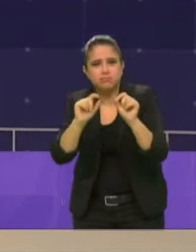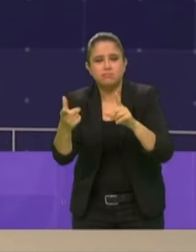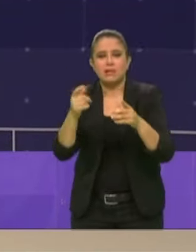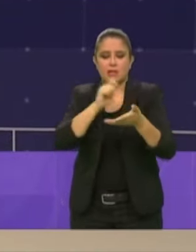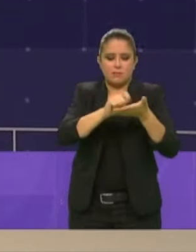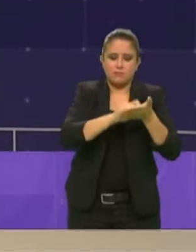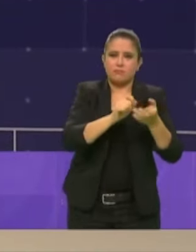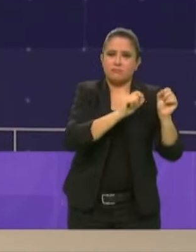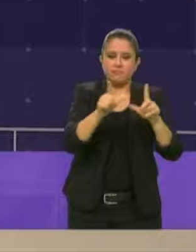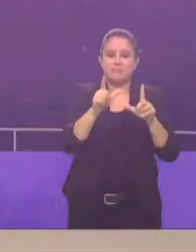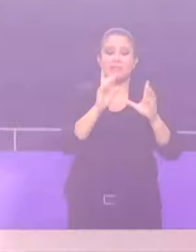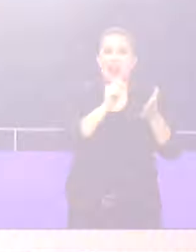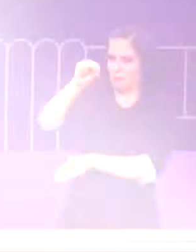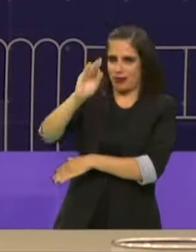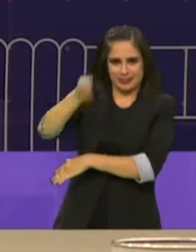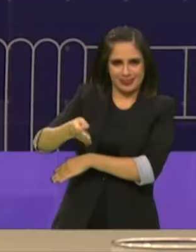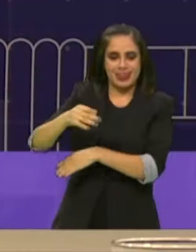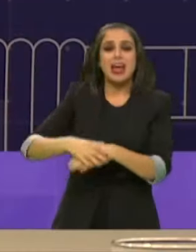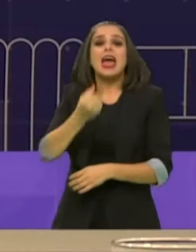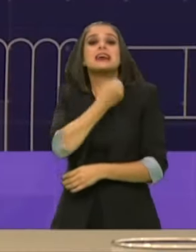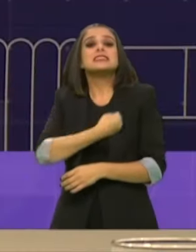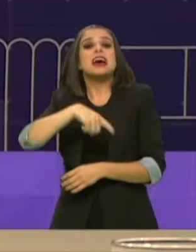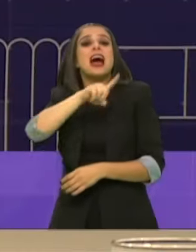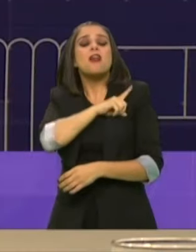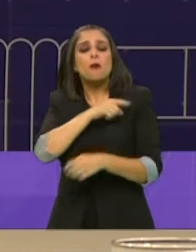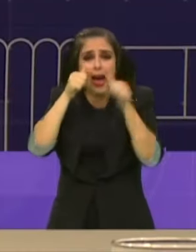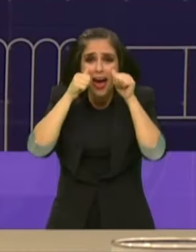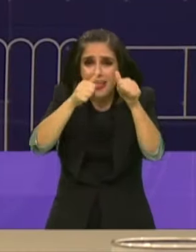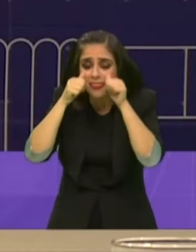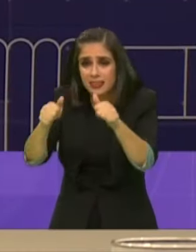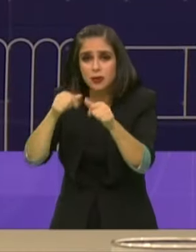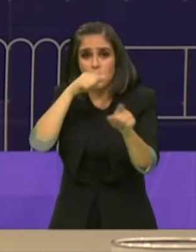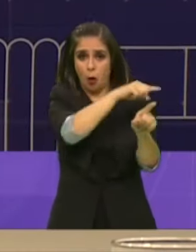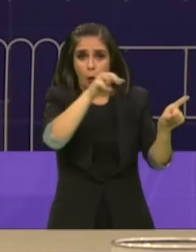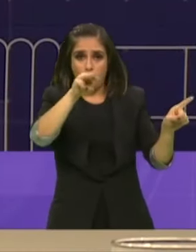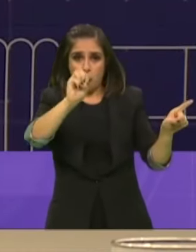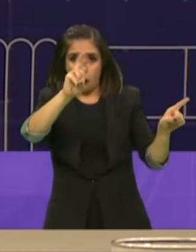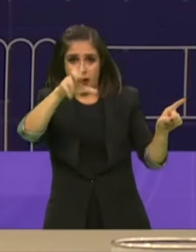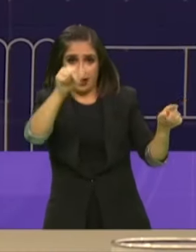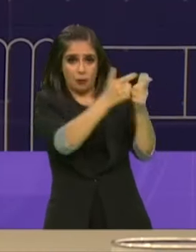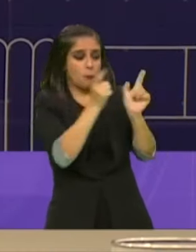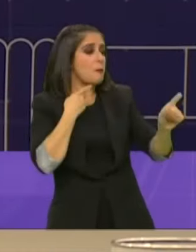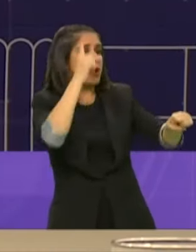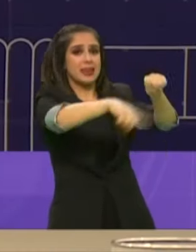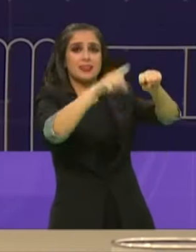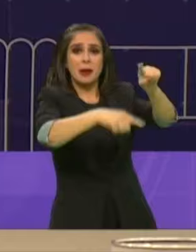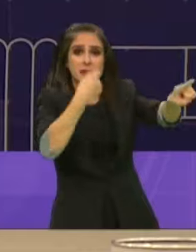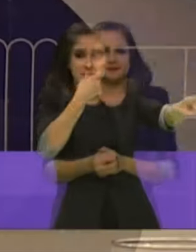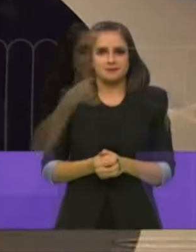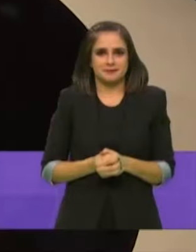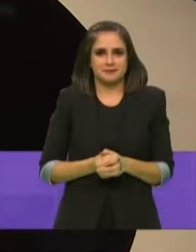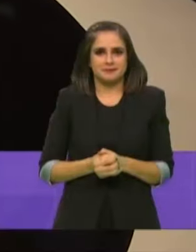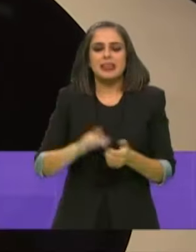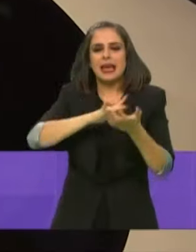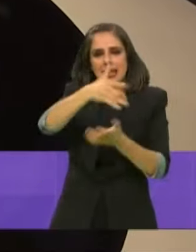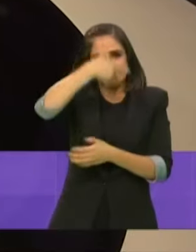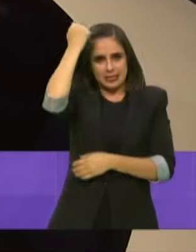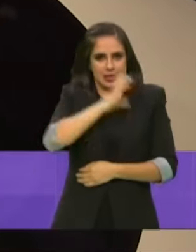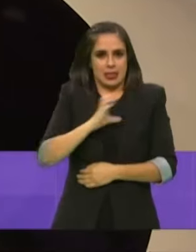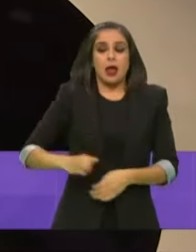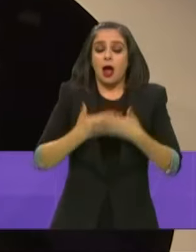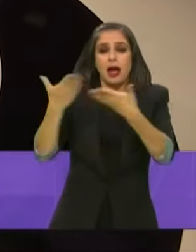cuatro, muerte digna. Santiago Taboada, candidato de Va por la CDMX, propuso mejores condiciones